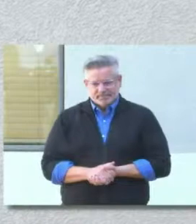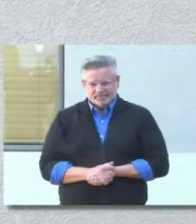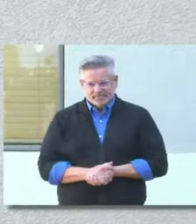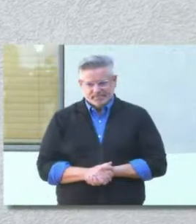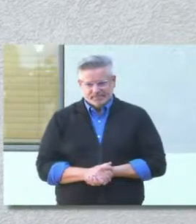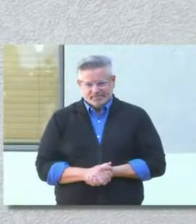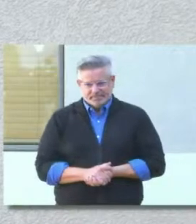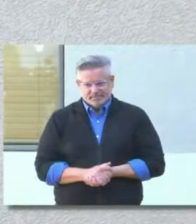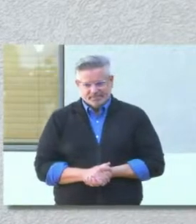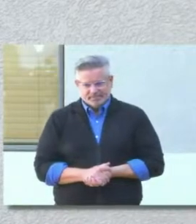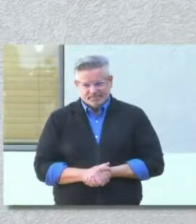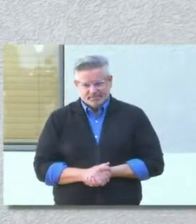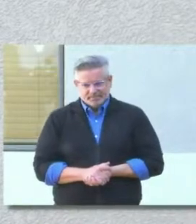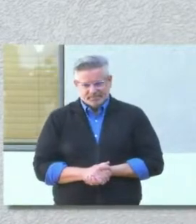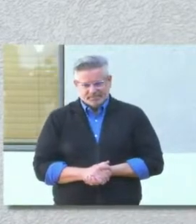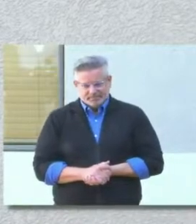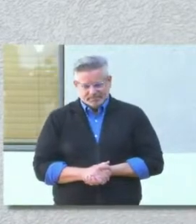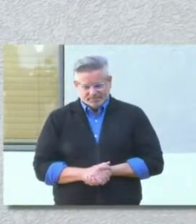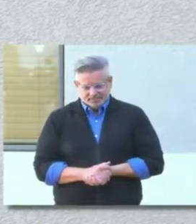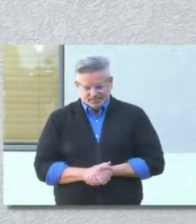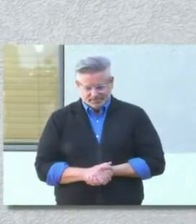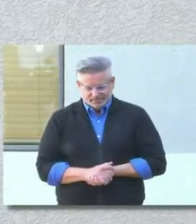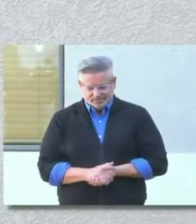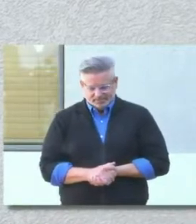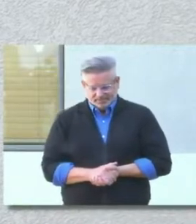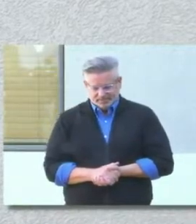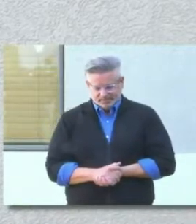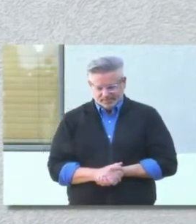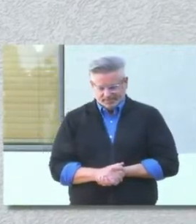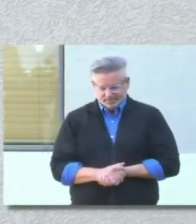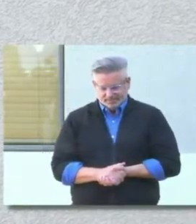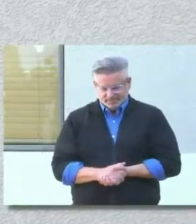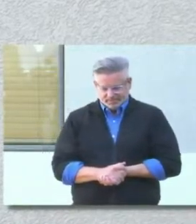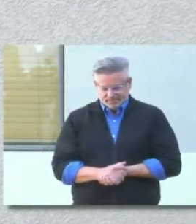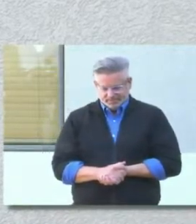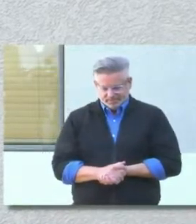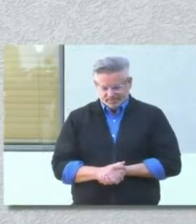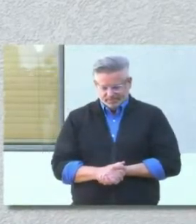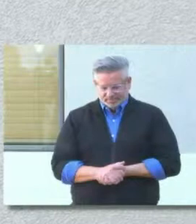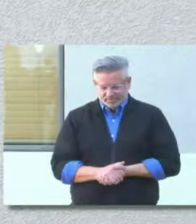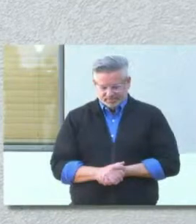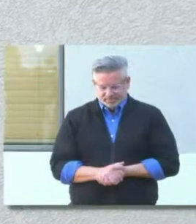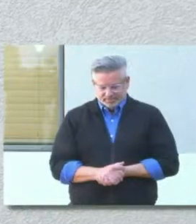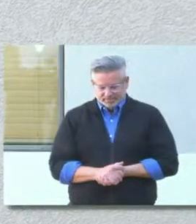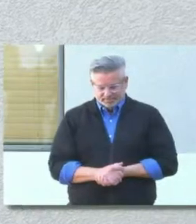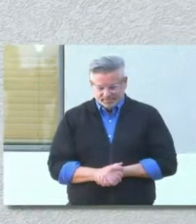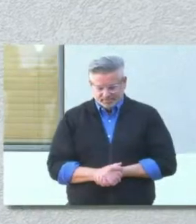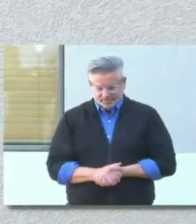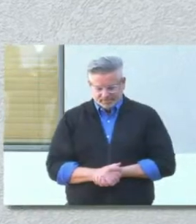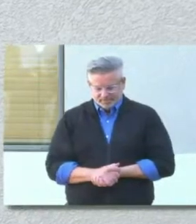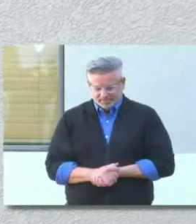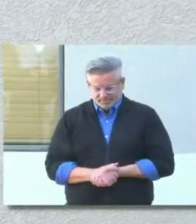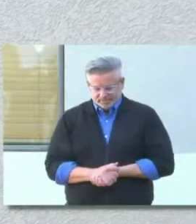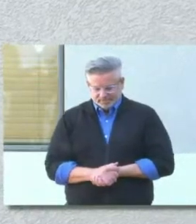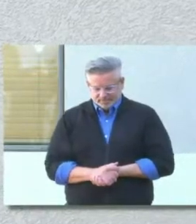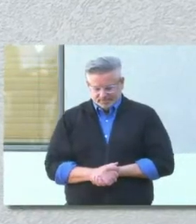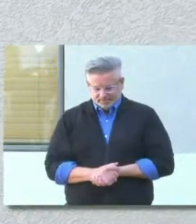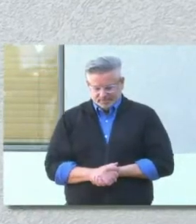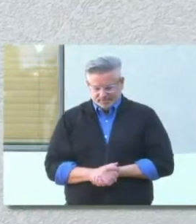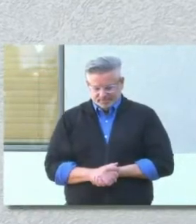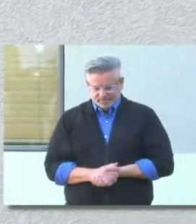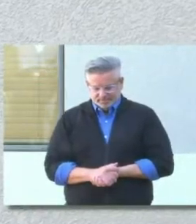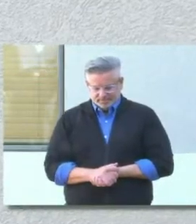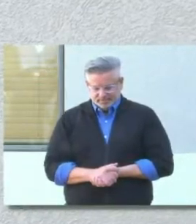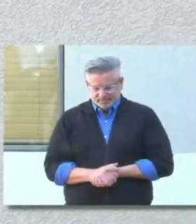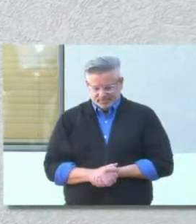estado. Seguimos combatiendo la mala información que existe no solo, pero especialmente en las redes sociales. Les pedimos